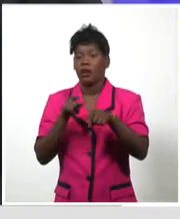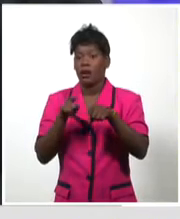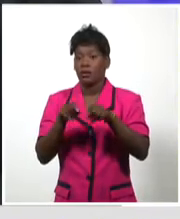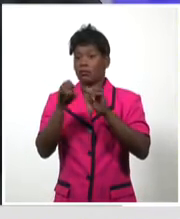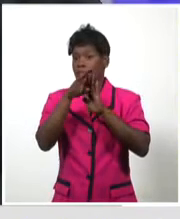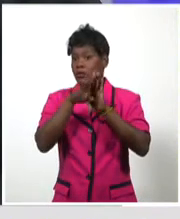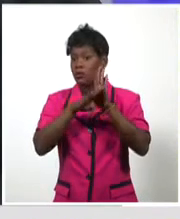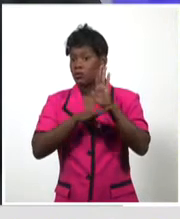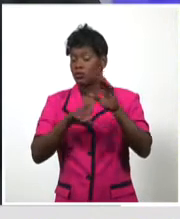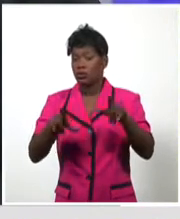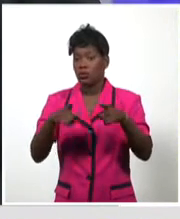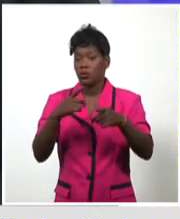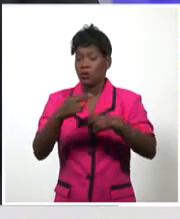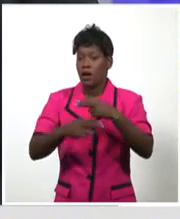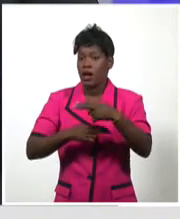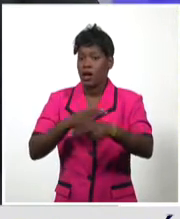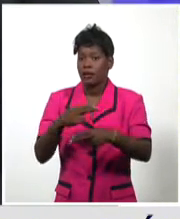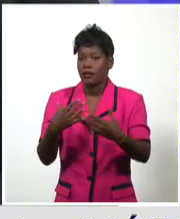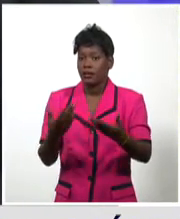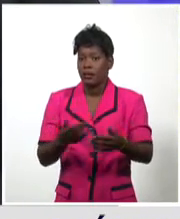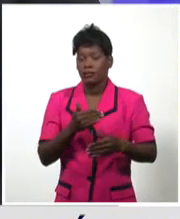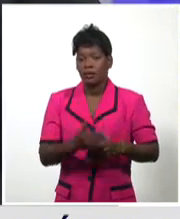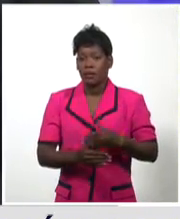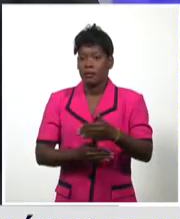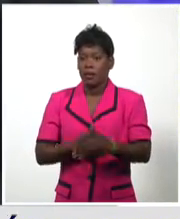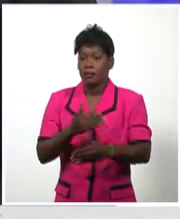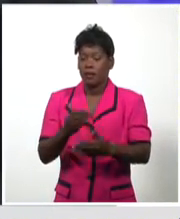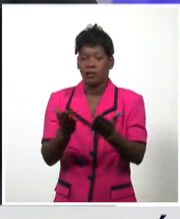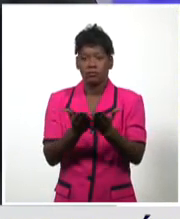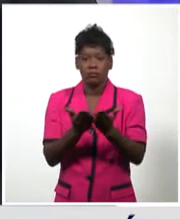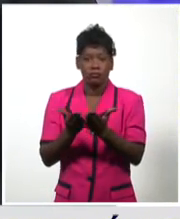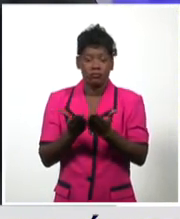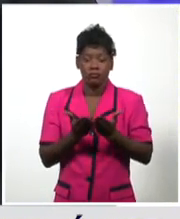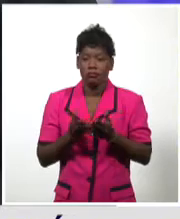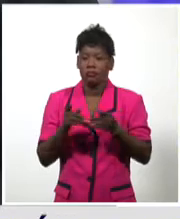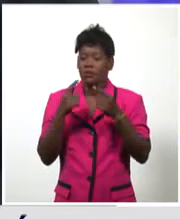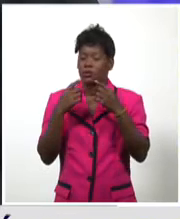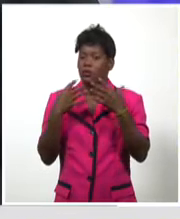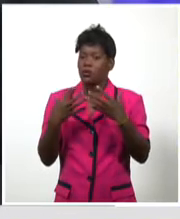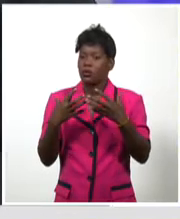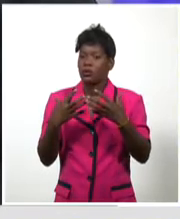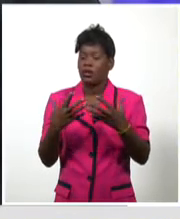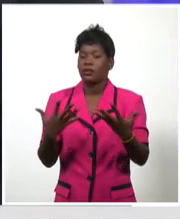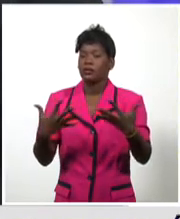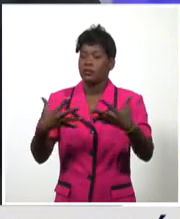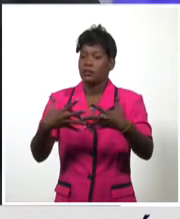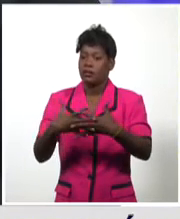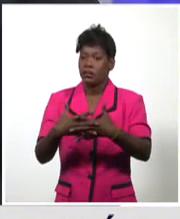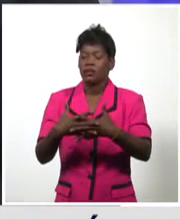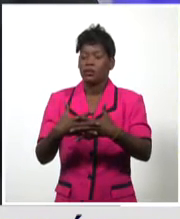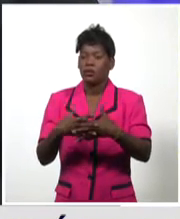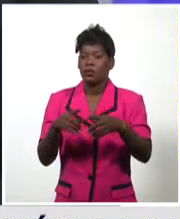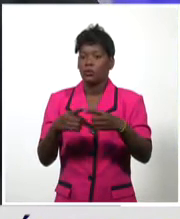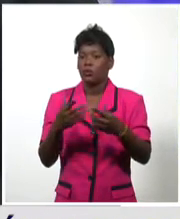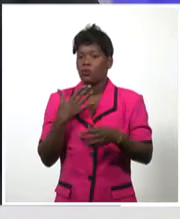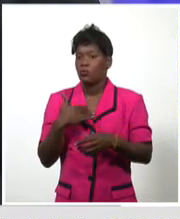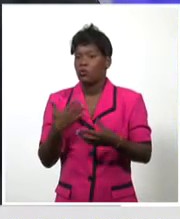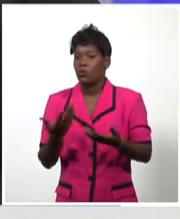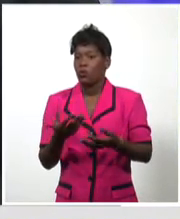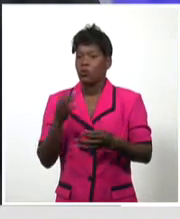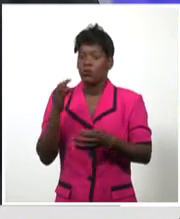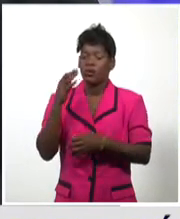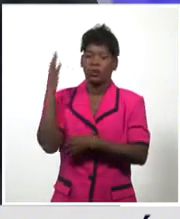país que ha podido arrojar que existe realmente una relación importante entre el comportamiento de las variables